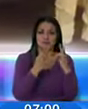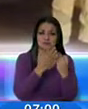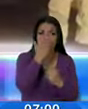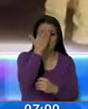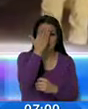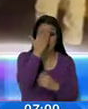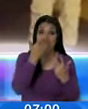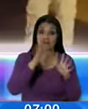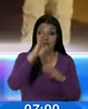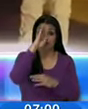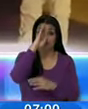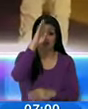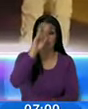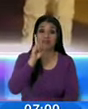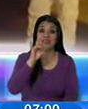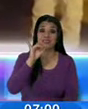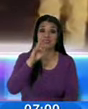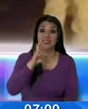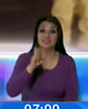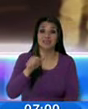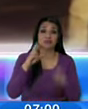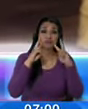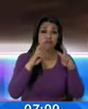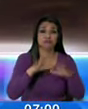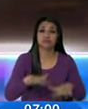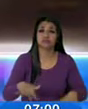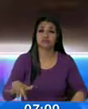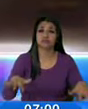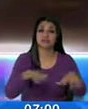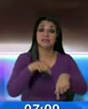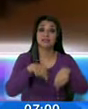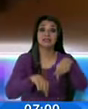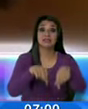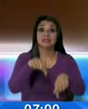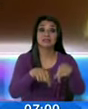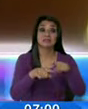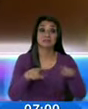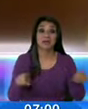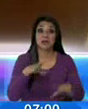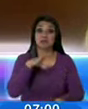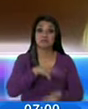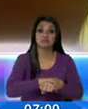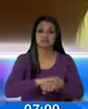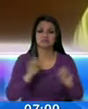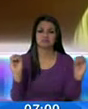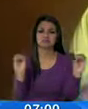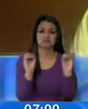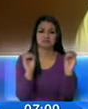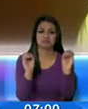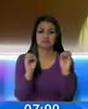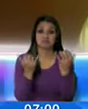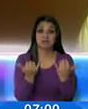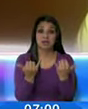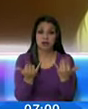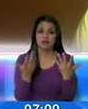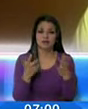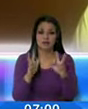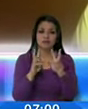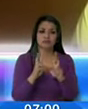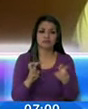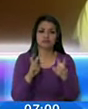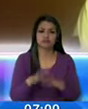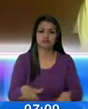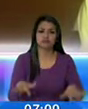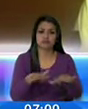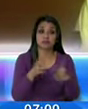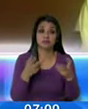la DINASER se movieron por todo el sector del Quinche, pero no hubo resultados. Las unidades al momento nos encontramos en el campo, tenemos ya indicios